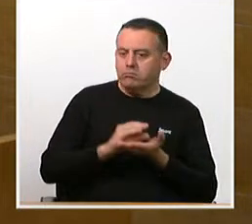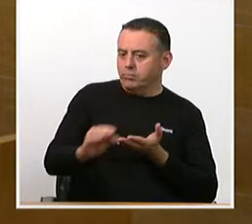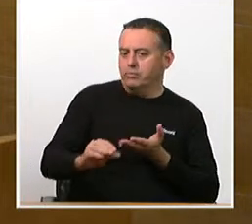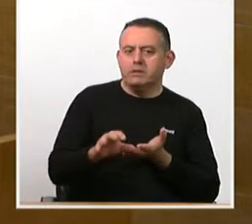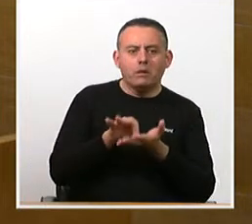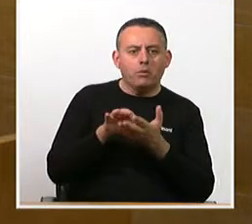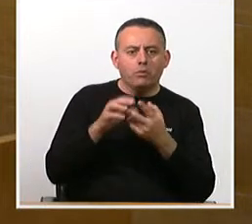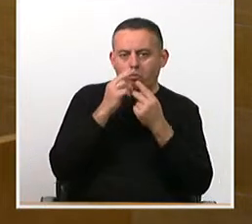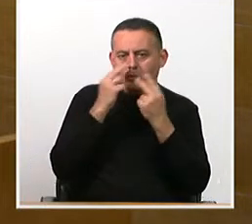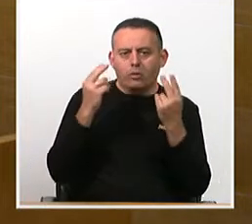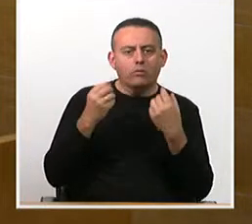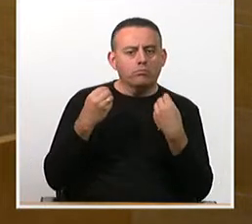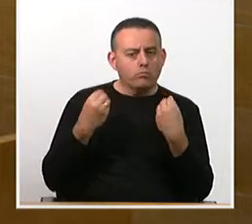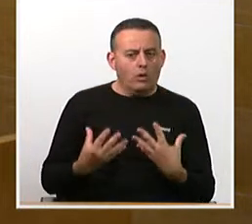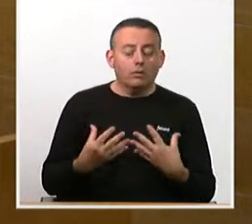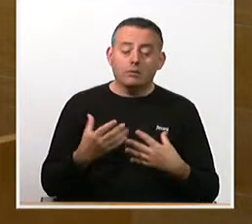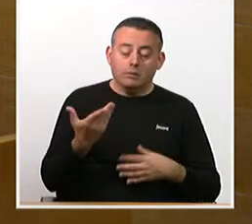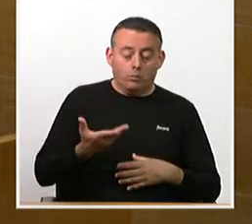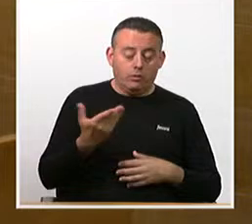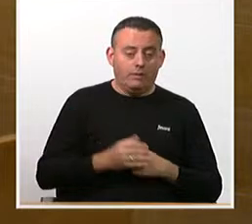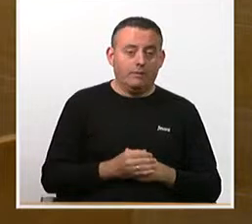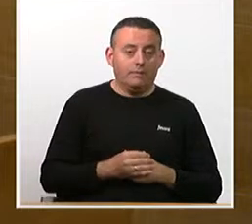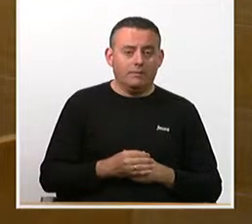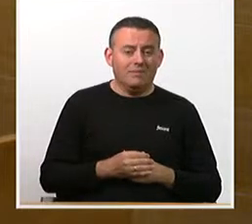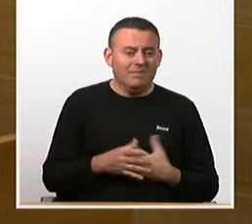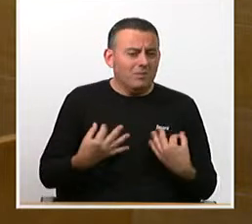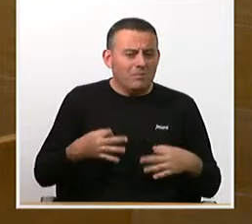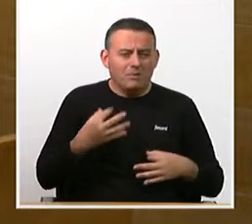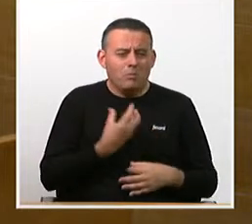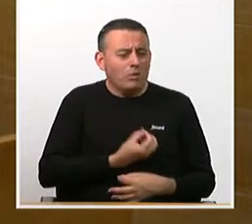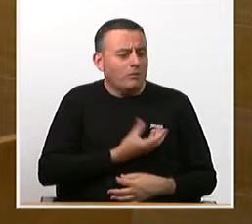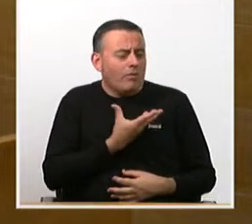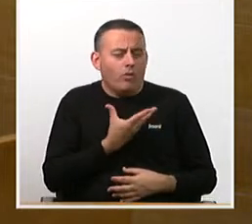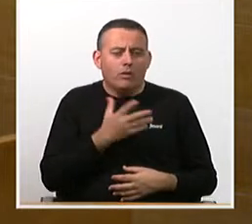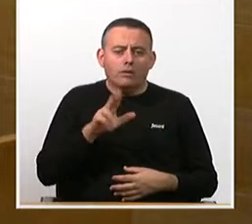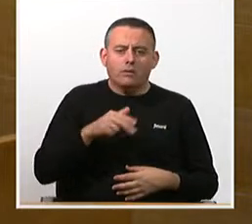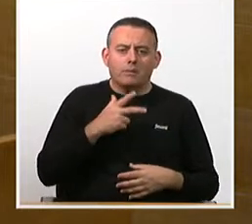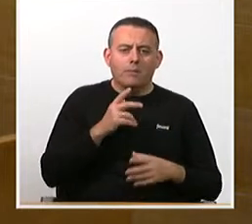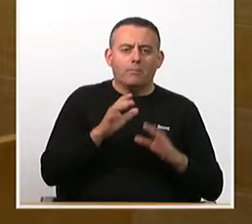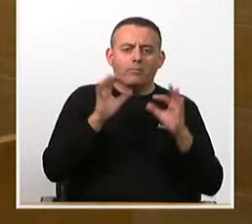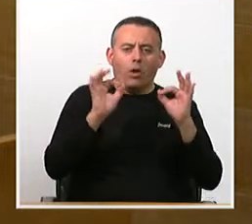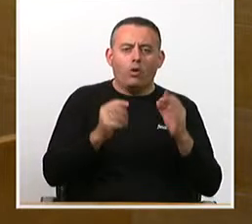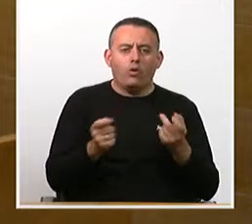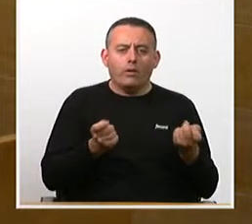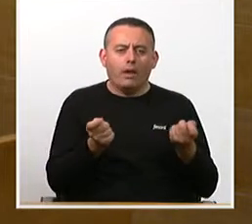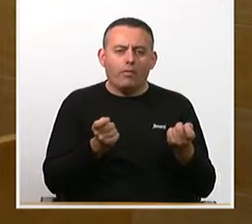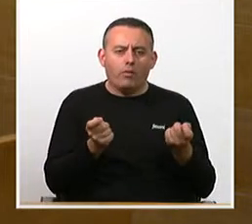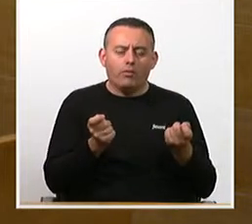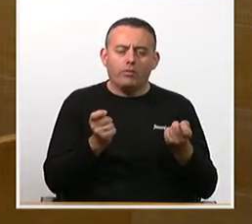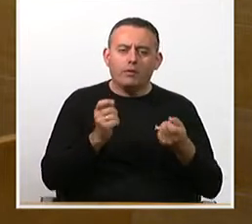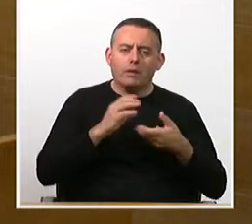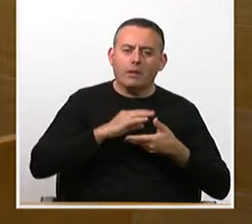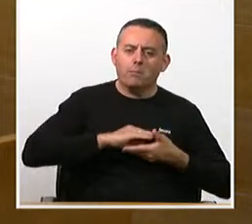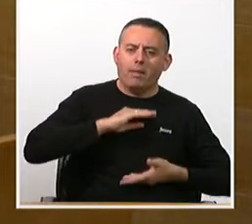fundamental porque sin la motivación sin la la capacidad de coordinarse eh yo creo que todos lo han vivido Quizá en alguna ocasión en